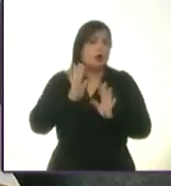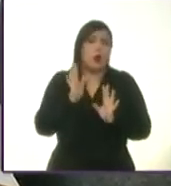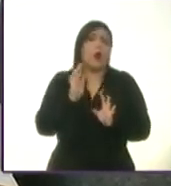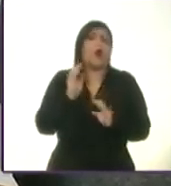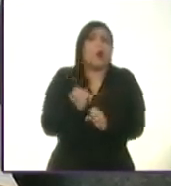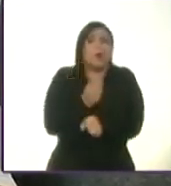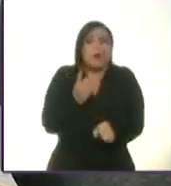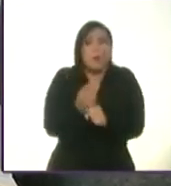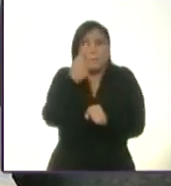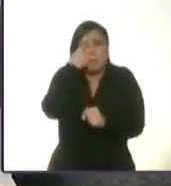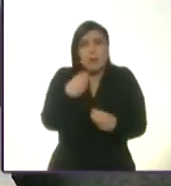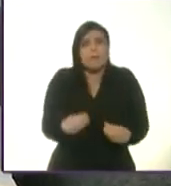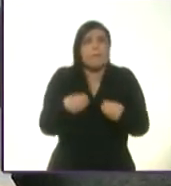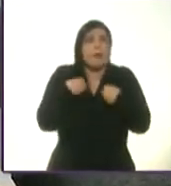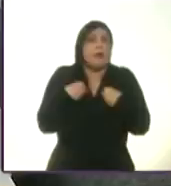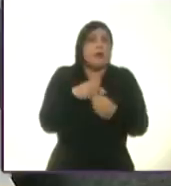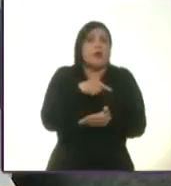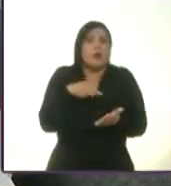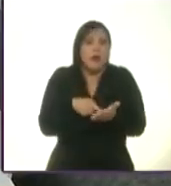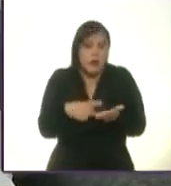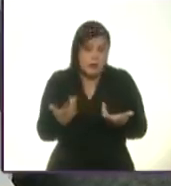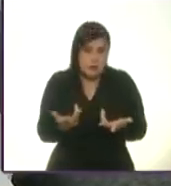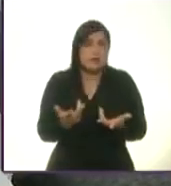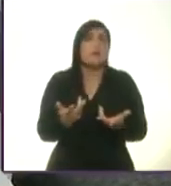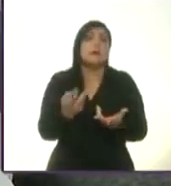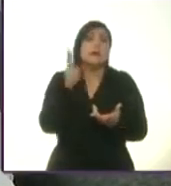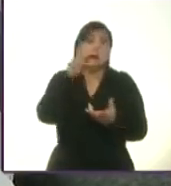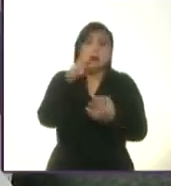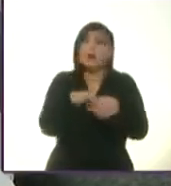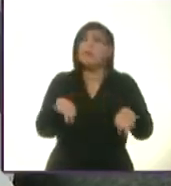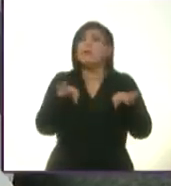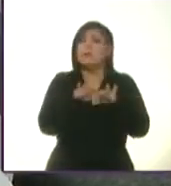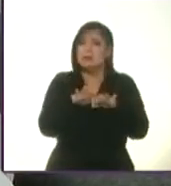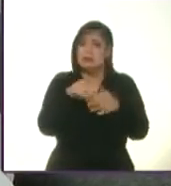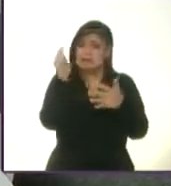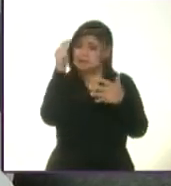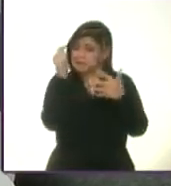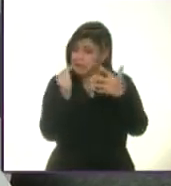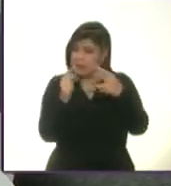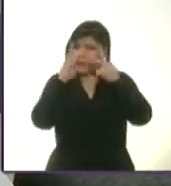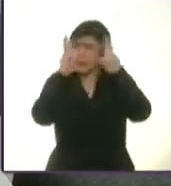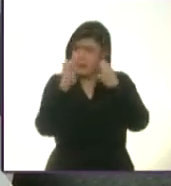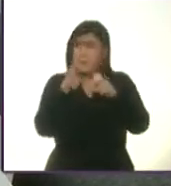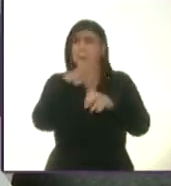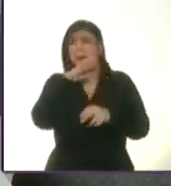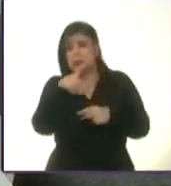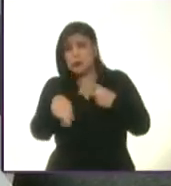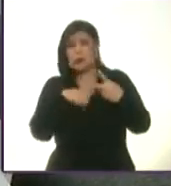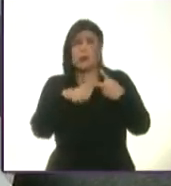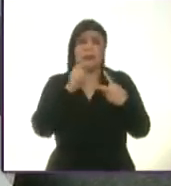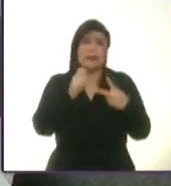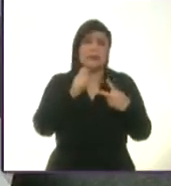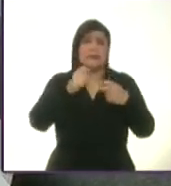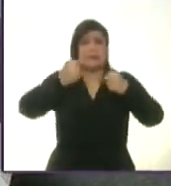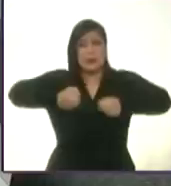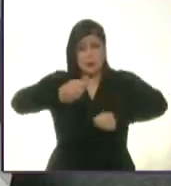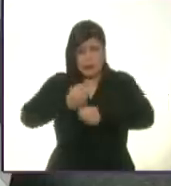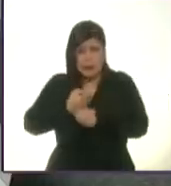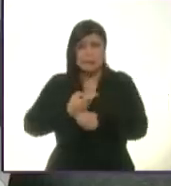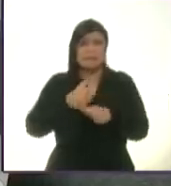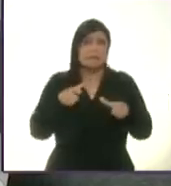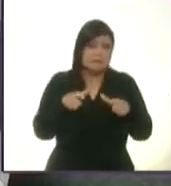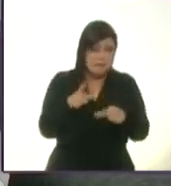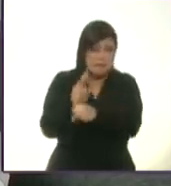en ese sentido lo que es muy importante es que los temas de la basura los temas de la seguridad los temas de las